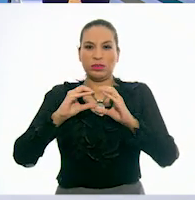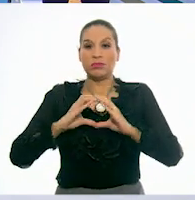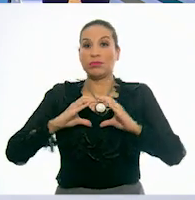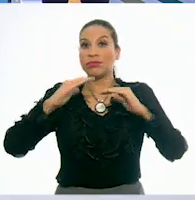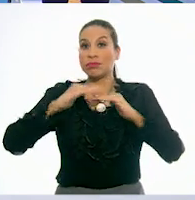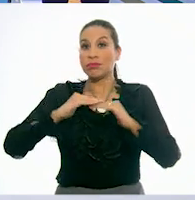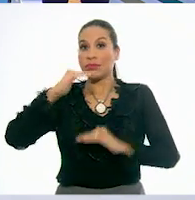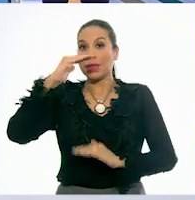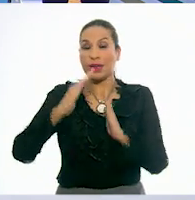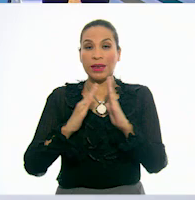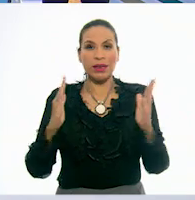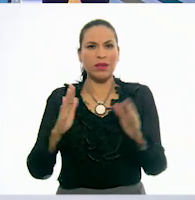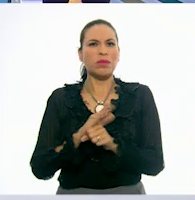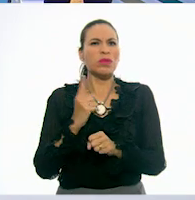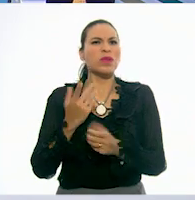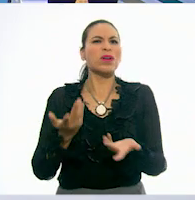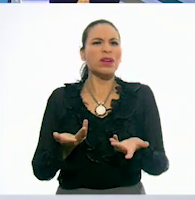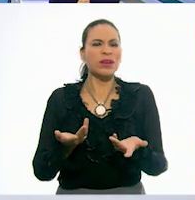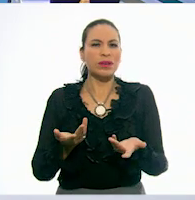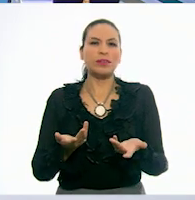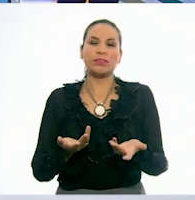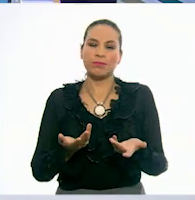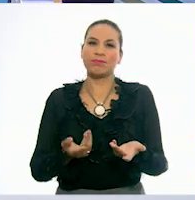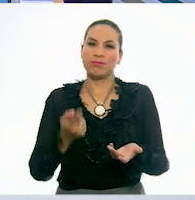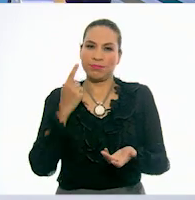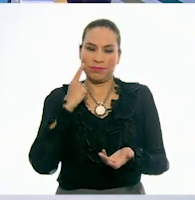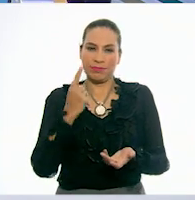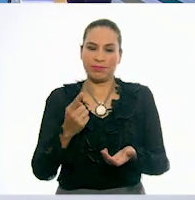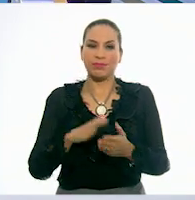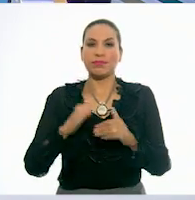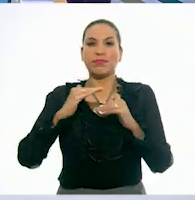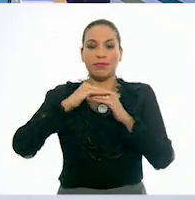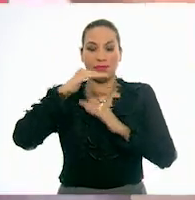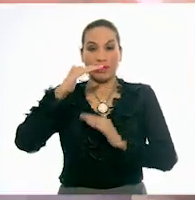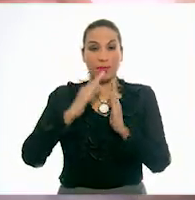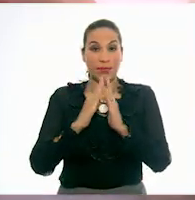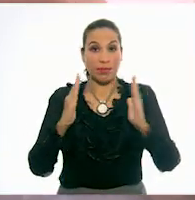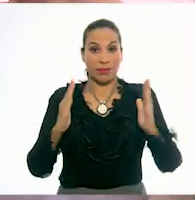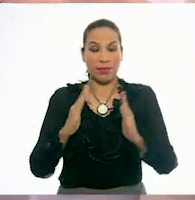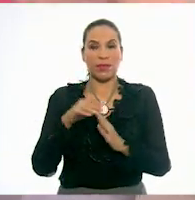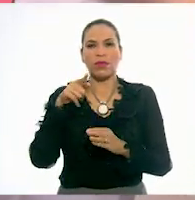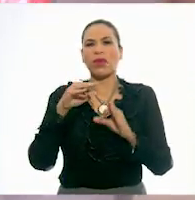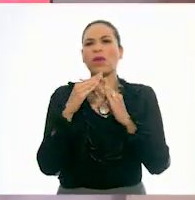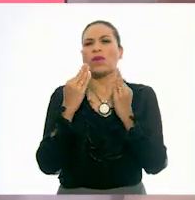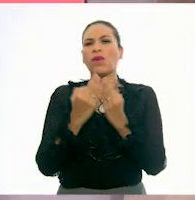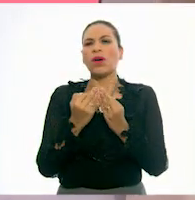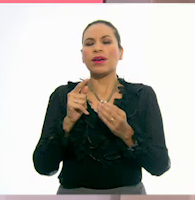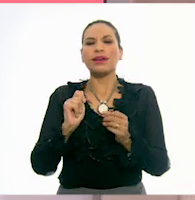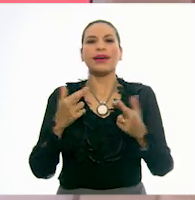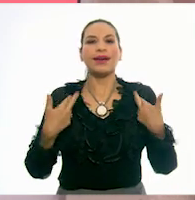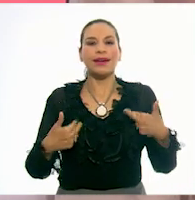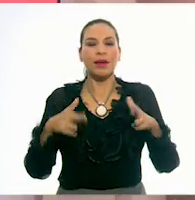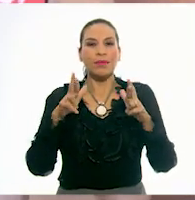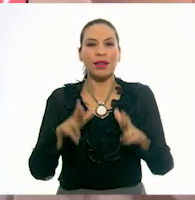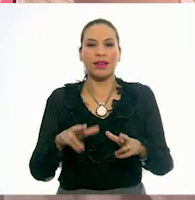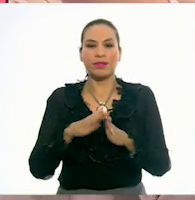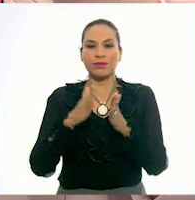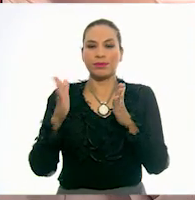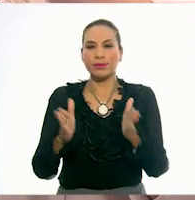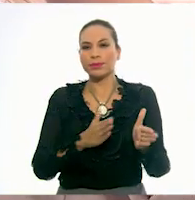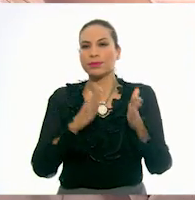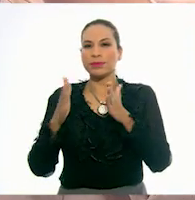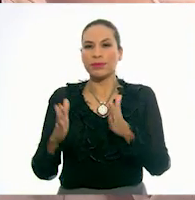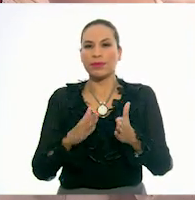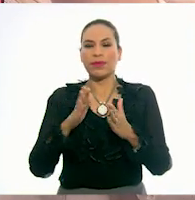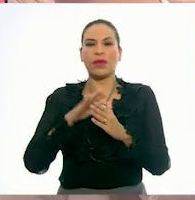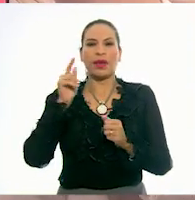para organizarlos así? Pues mira, Jenny. El incremento de este tamaño es una forma de representar que conforme iba avanzando